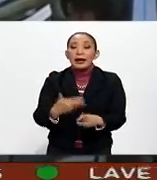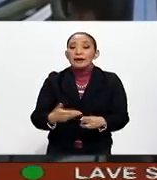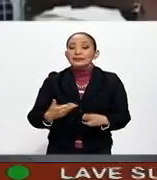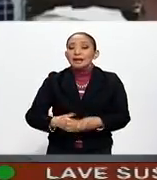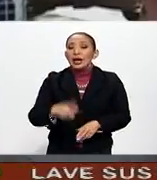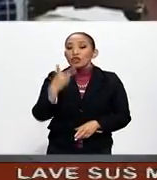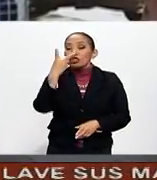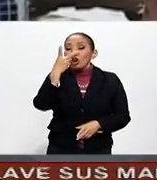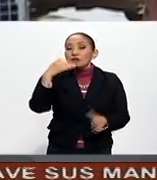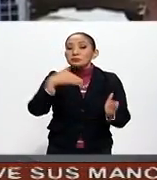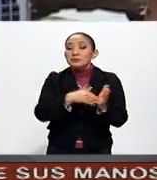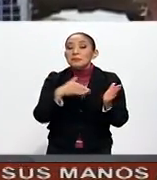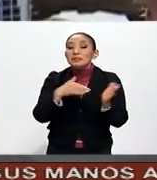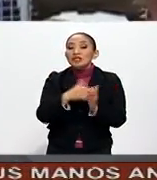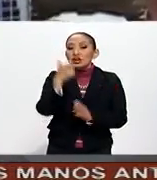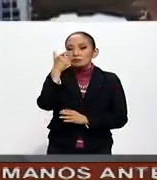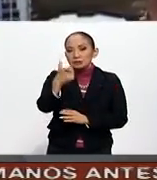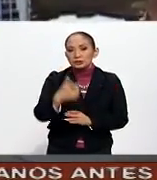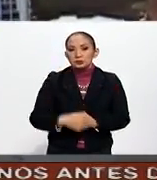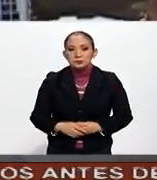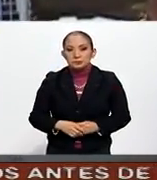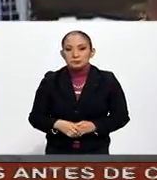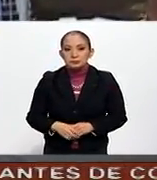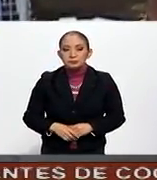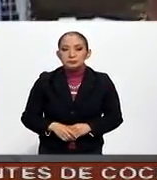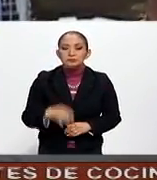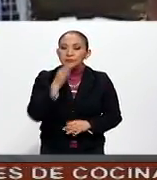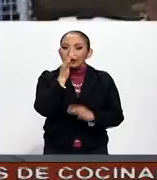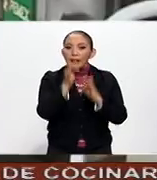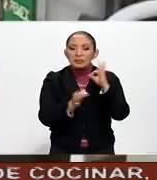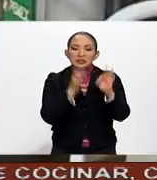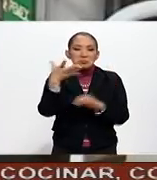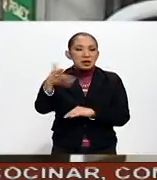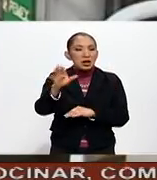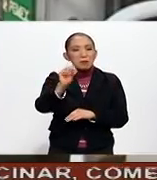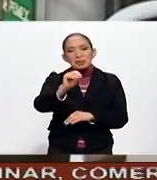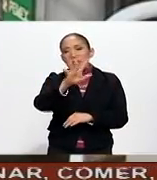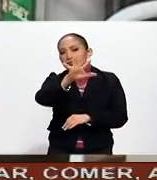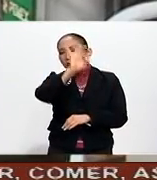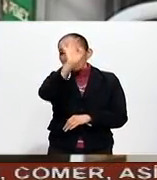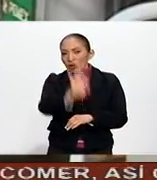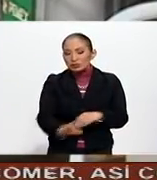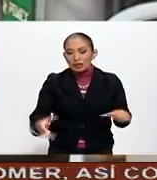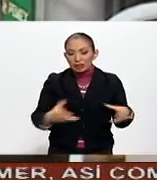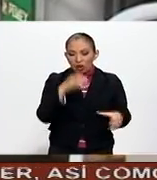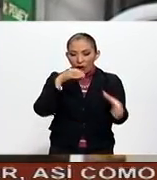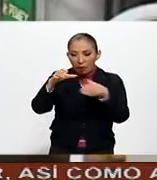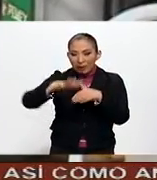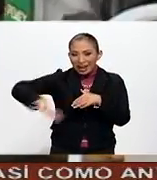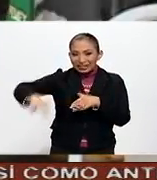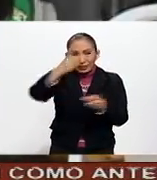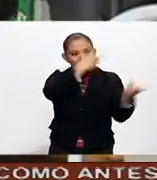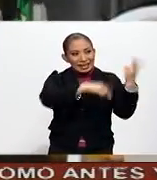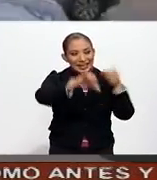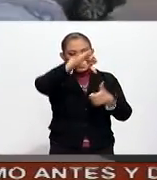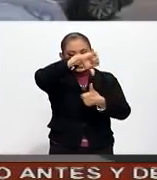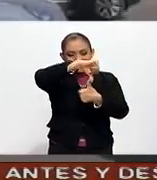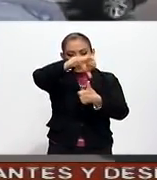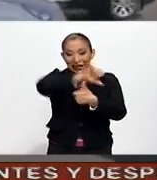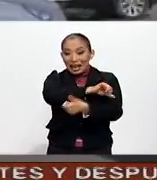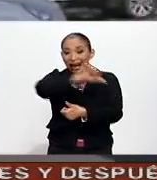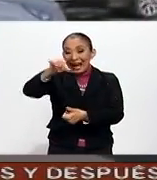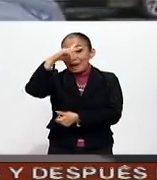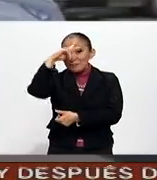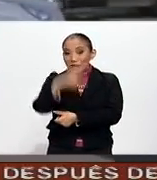de 2,000 millones de pesos. Se informó que cerca del 95% del comercio que viene de Centroamérica hacia